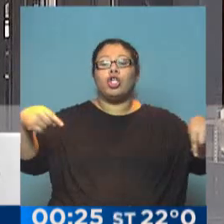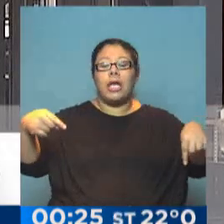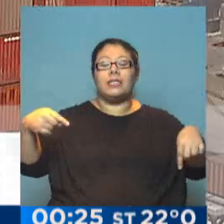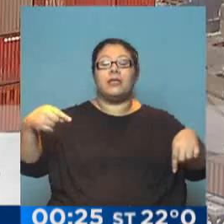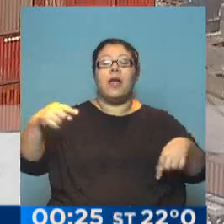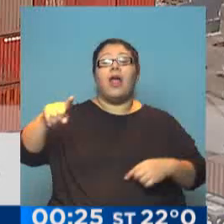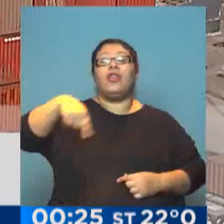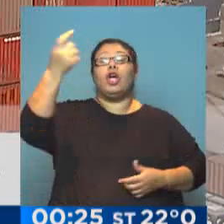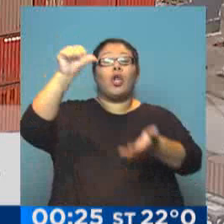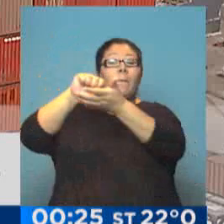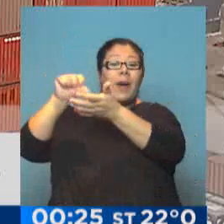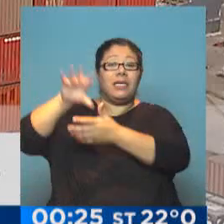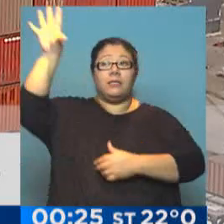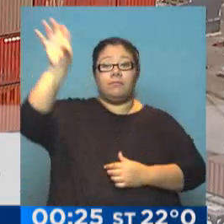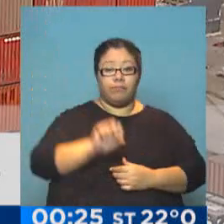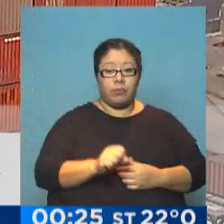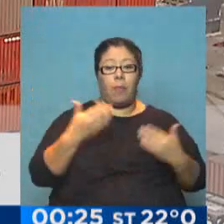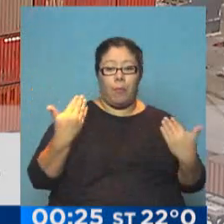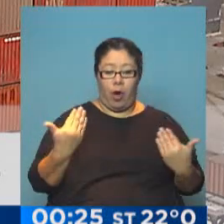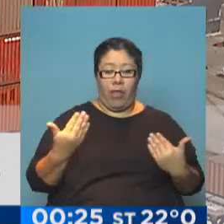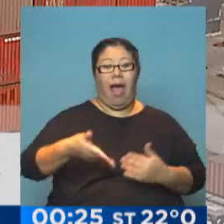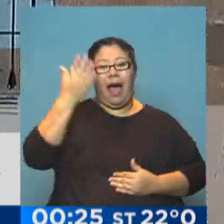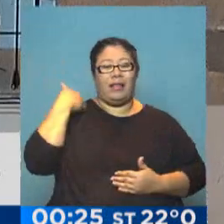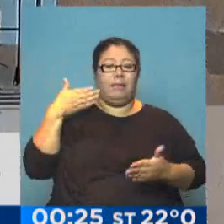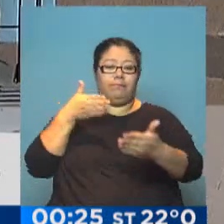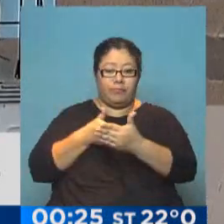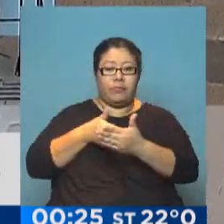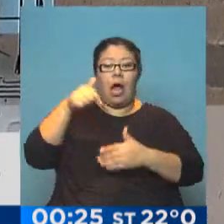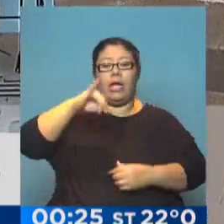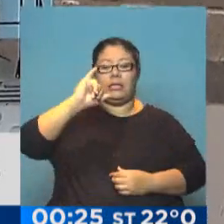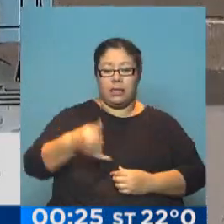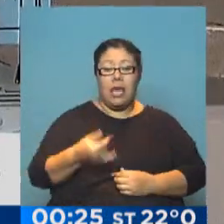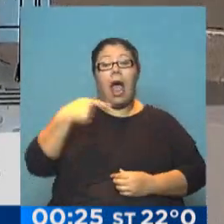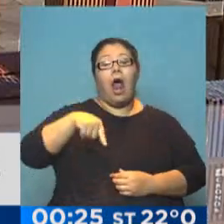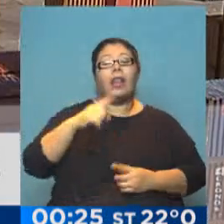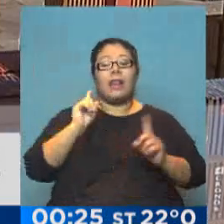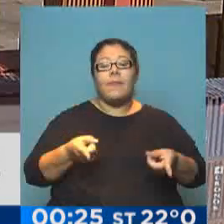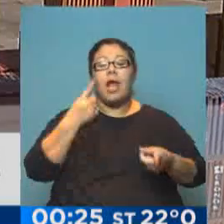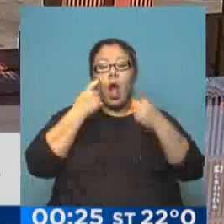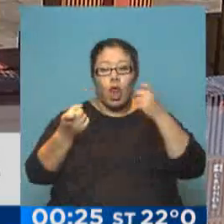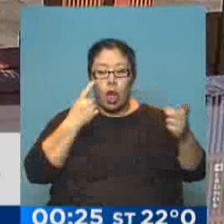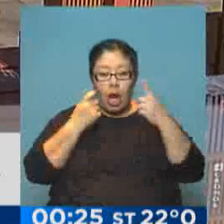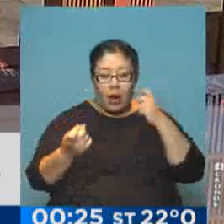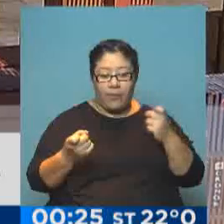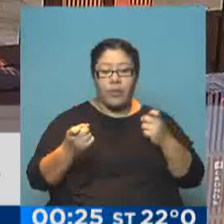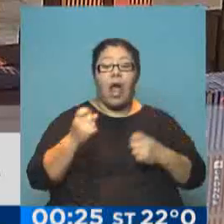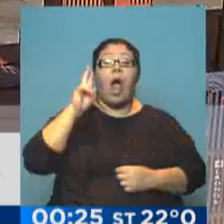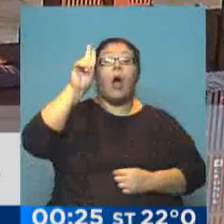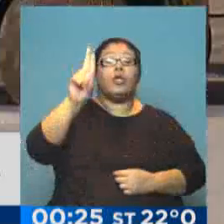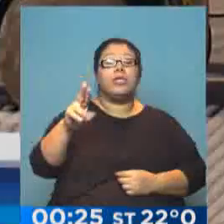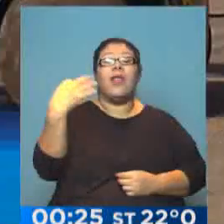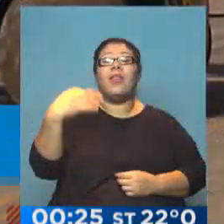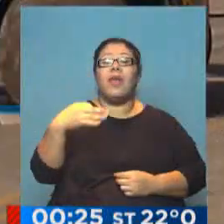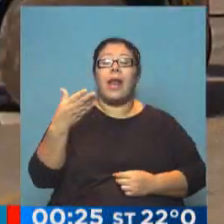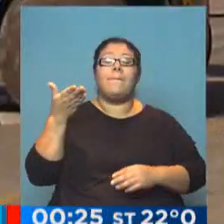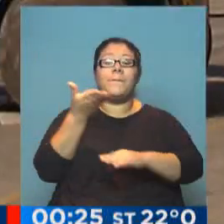exterior y la reemplazó por el Sistema Integral de Monitoreo de Importaciones. La autorización se deberá solicitar a la página de